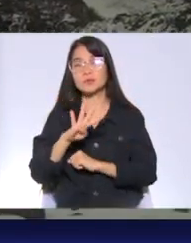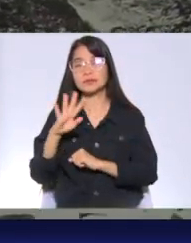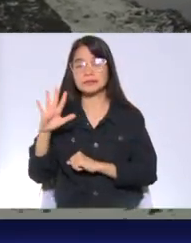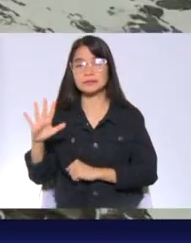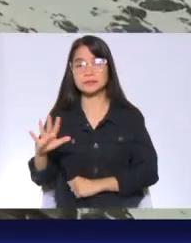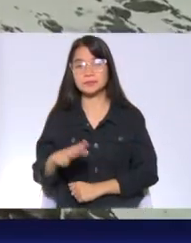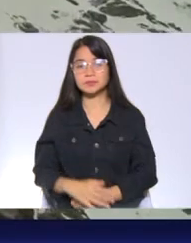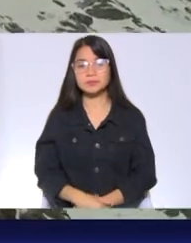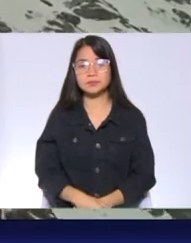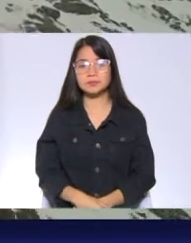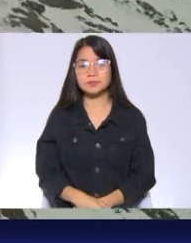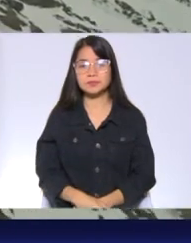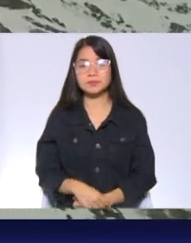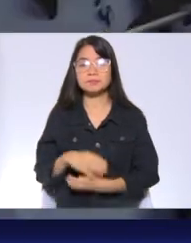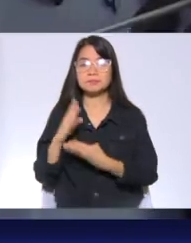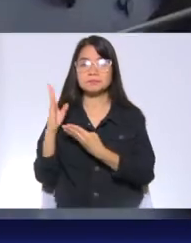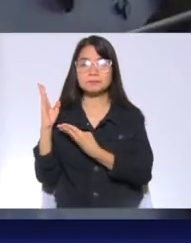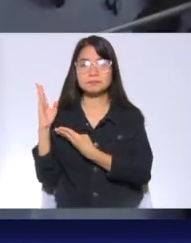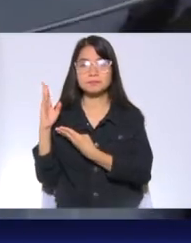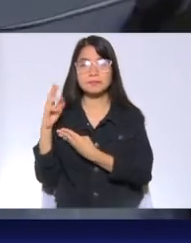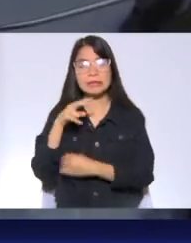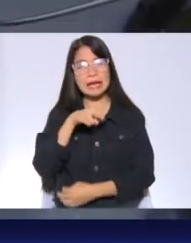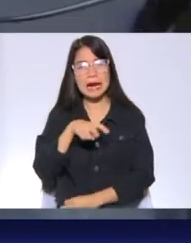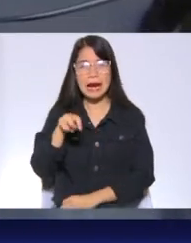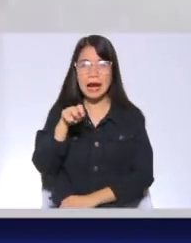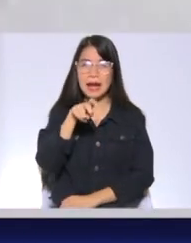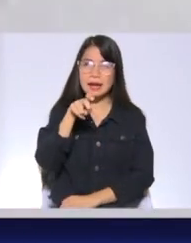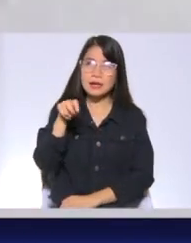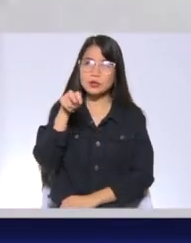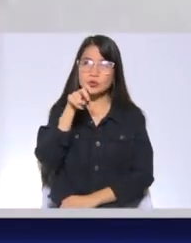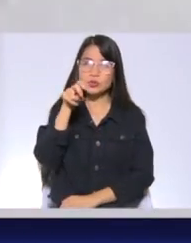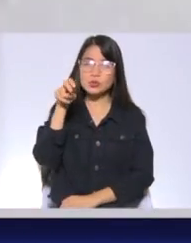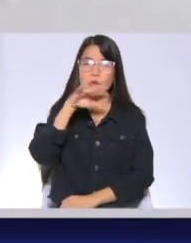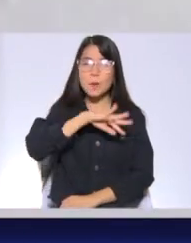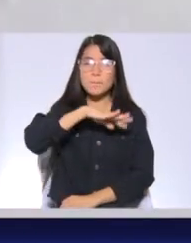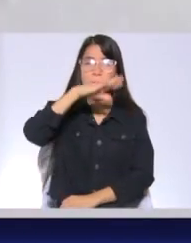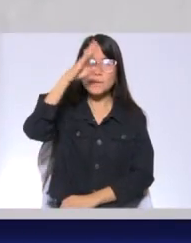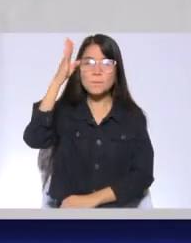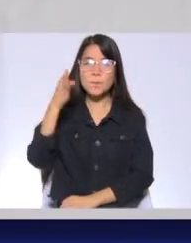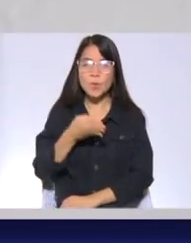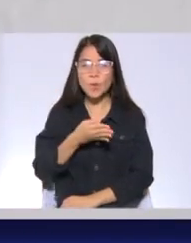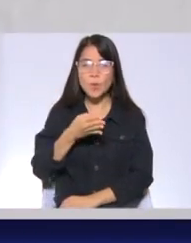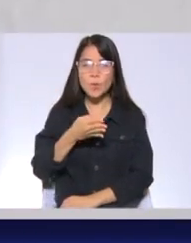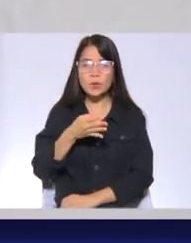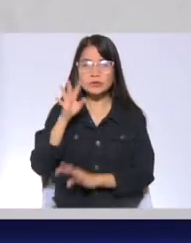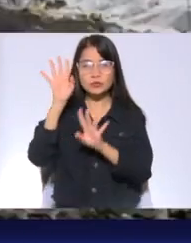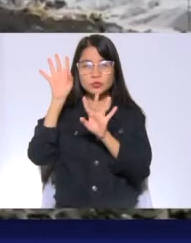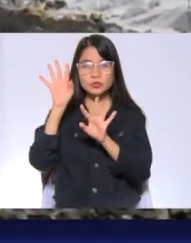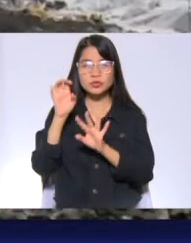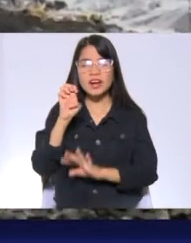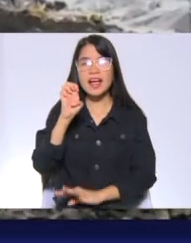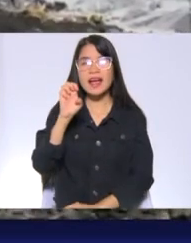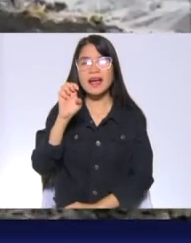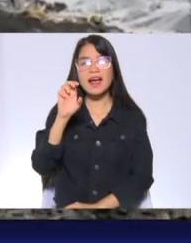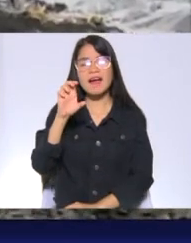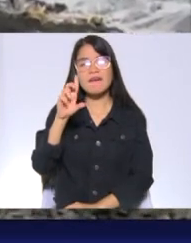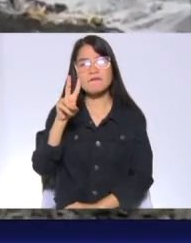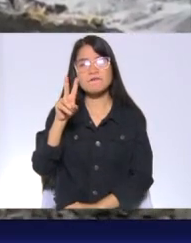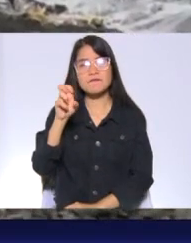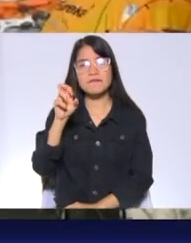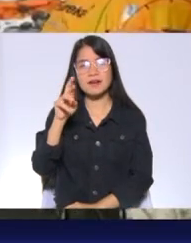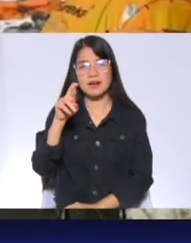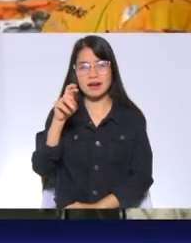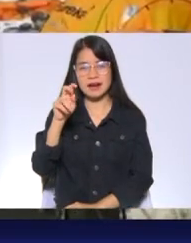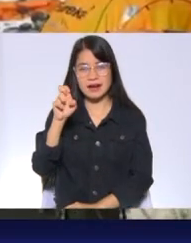Escalada extrema. El monte Berés se ha convertido en un reclamo turístico y mucha gente intenta alcanzar la cumbre sin la preparación necesaria. El